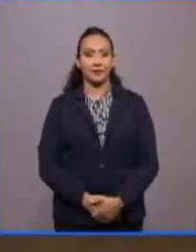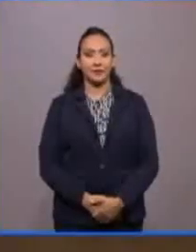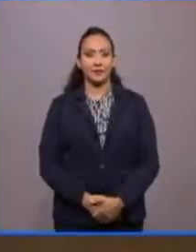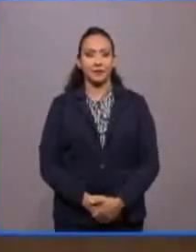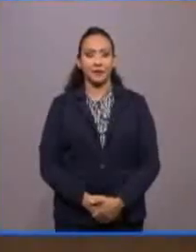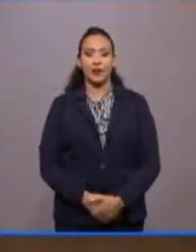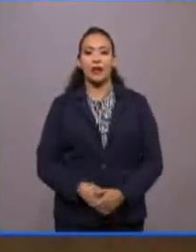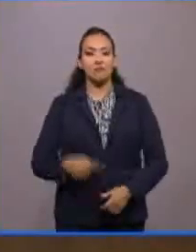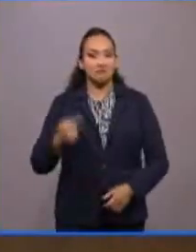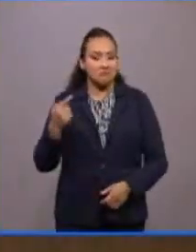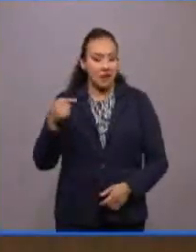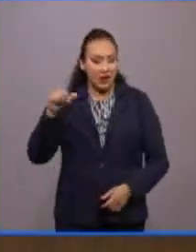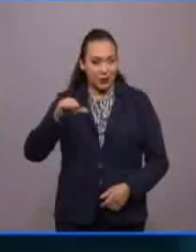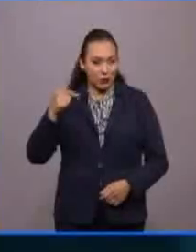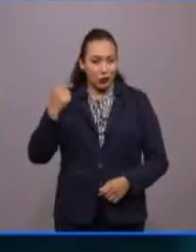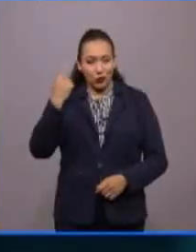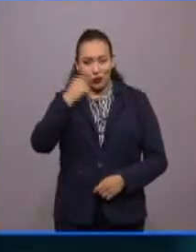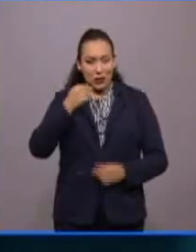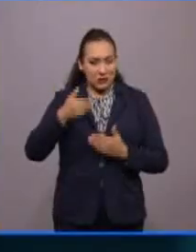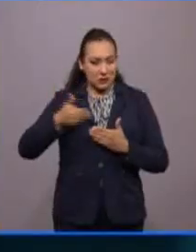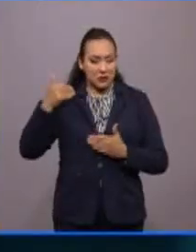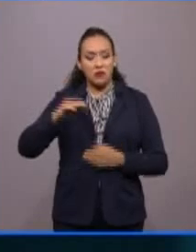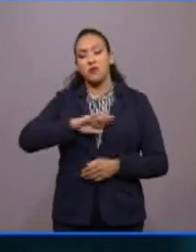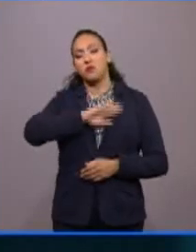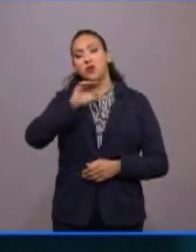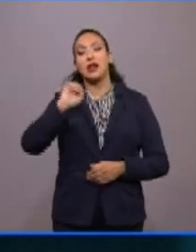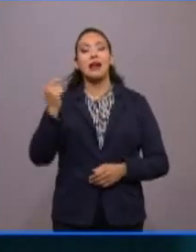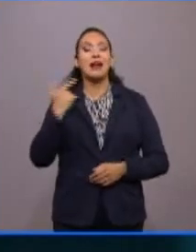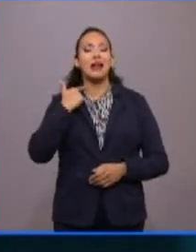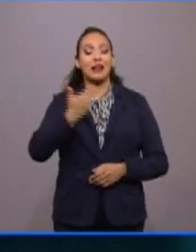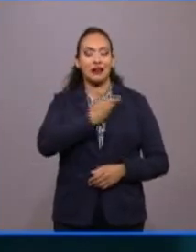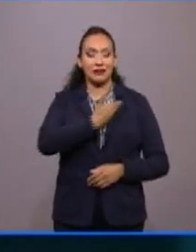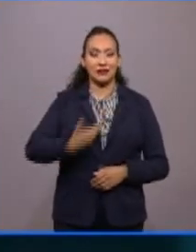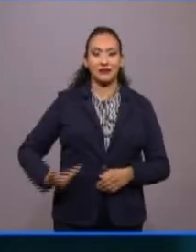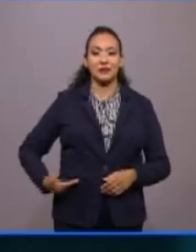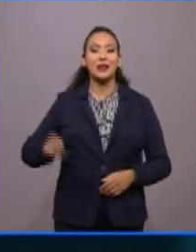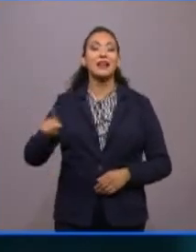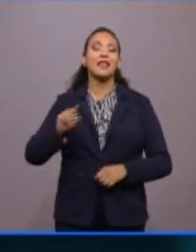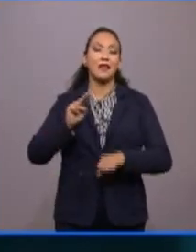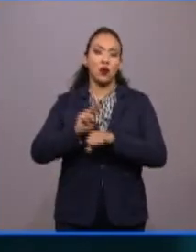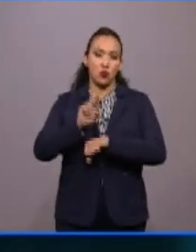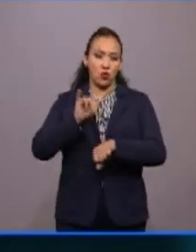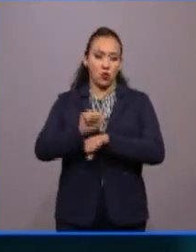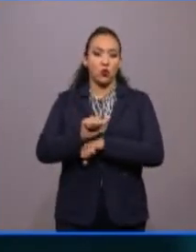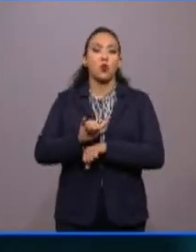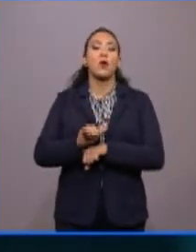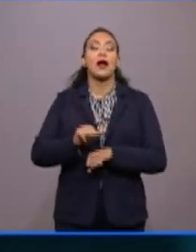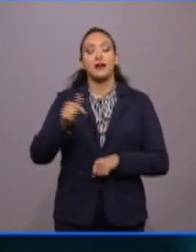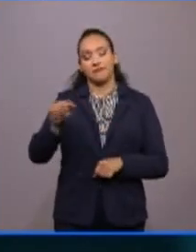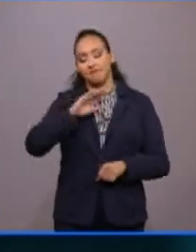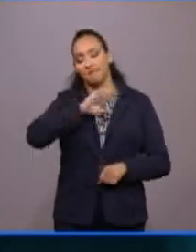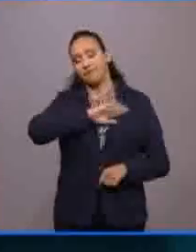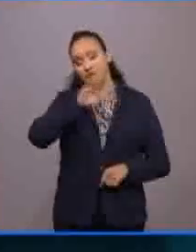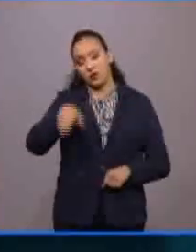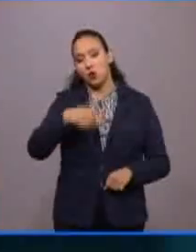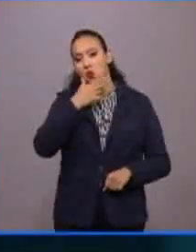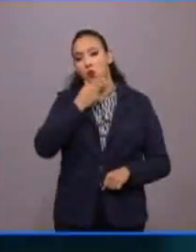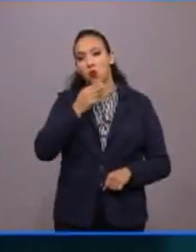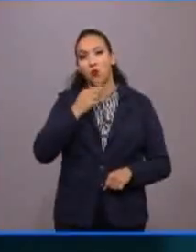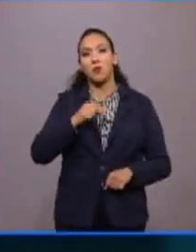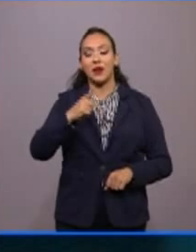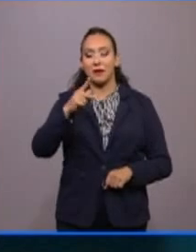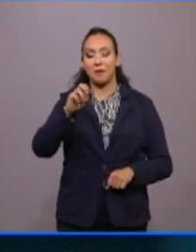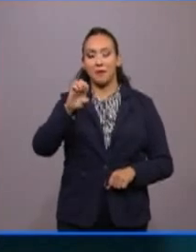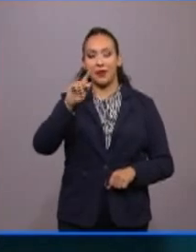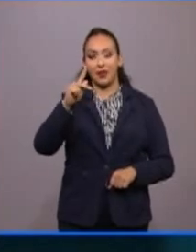Y hace unas horas se dio a conocer del fallecimiento del expresidente de Uruguay, Pepe Mujica, a los 89 años de edad, un